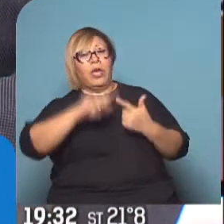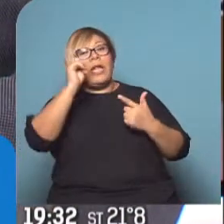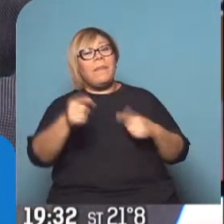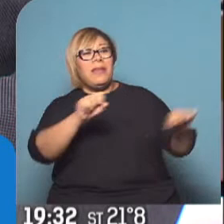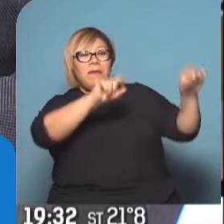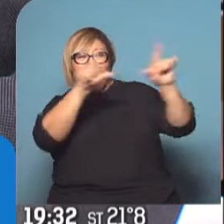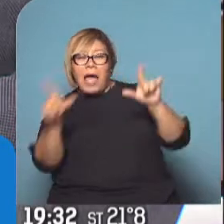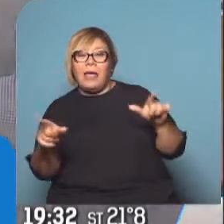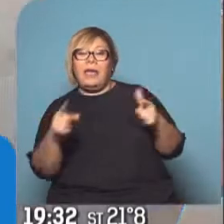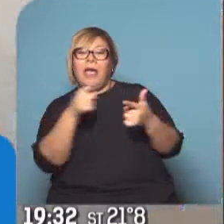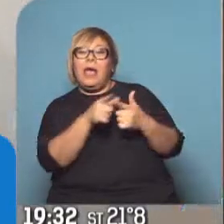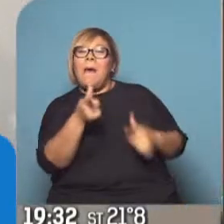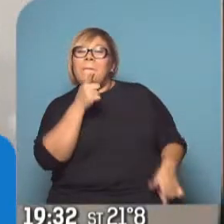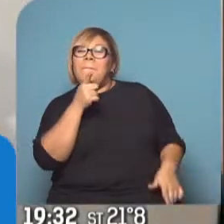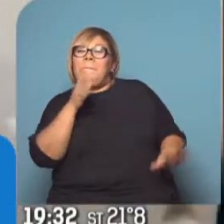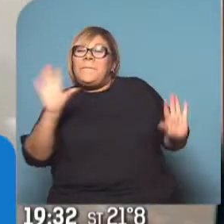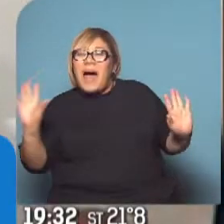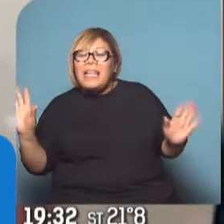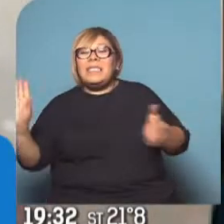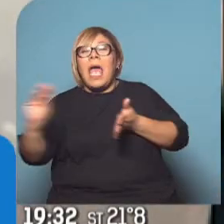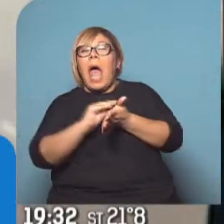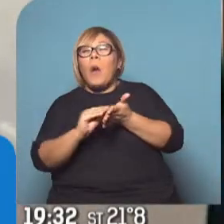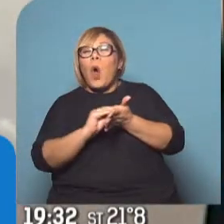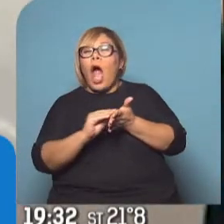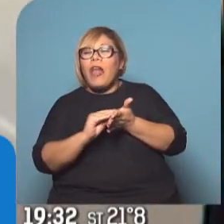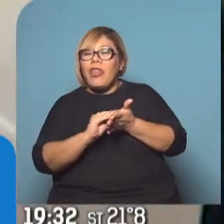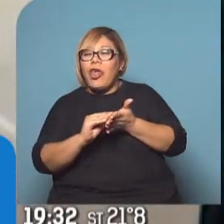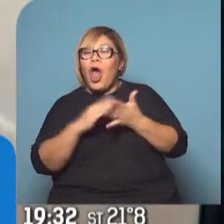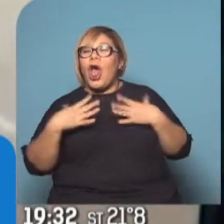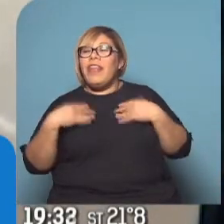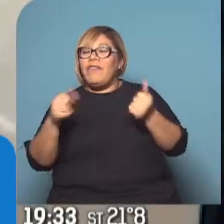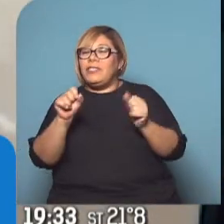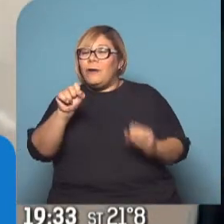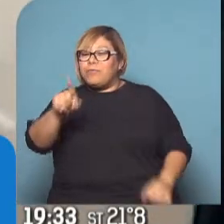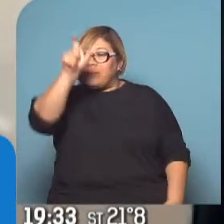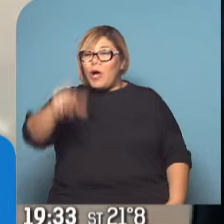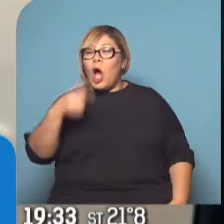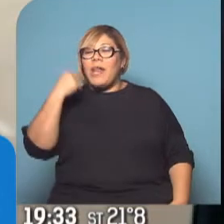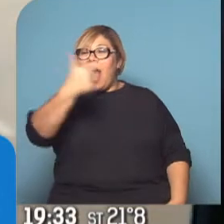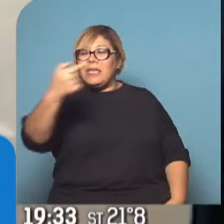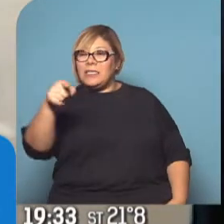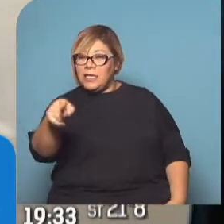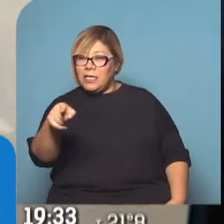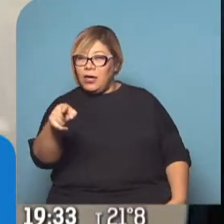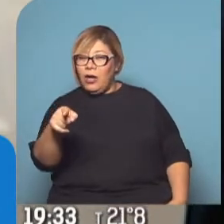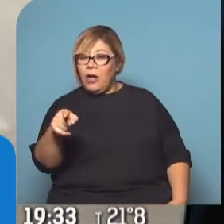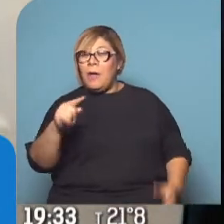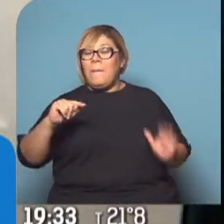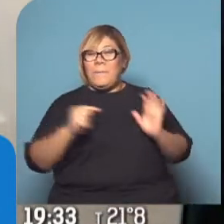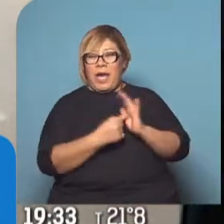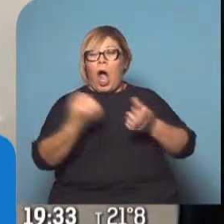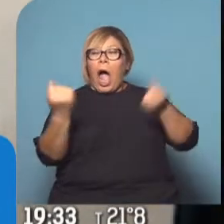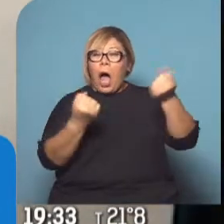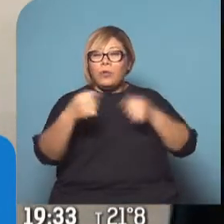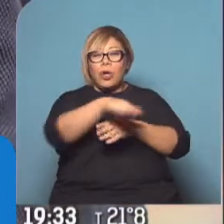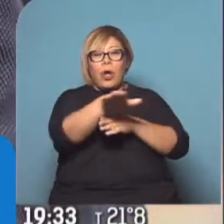que intentan los defensores del presunto asesino, porque las cámaras registran que el auto estuvo más de 20 minutos aparentemente